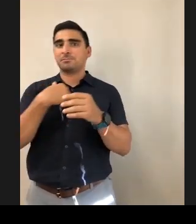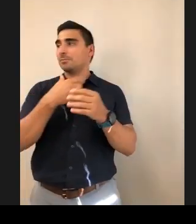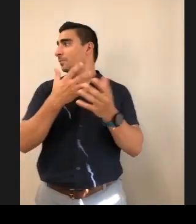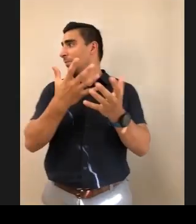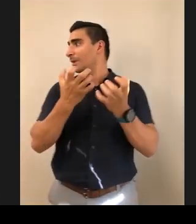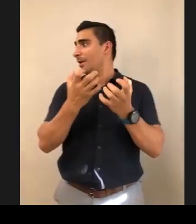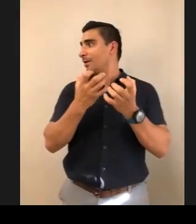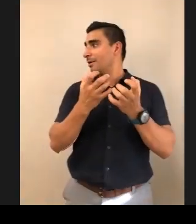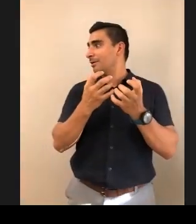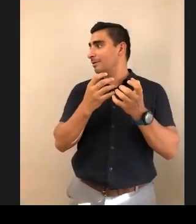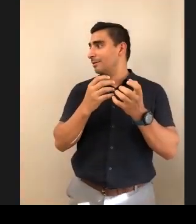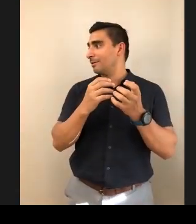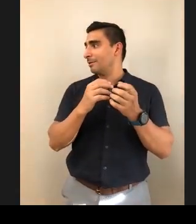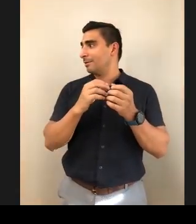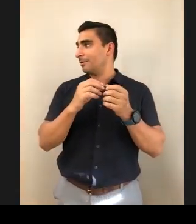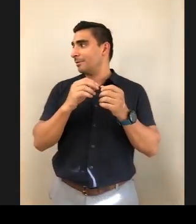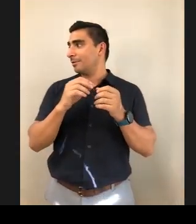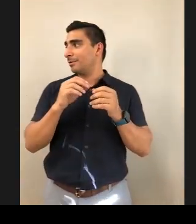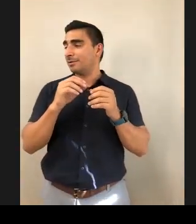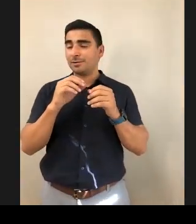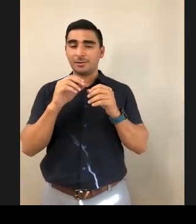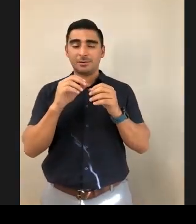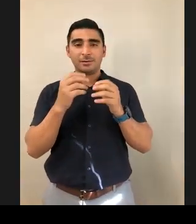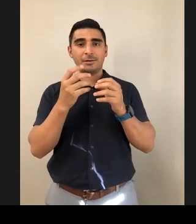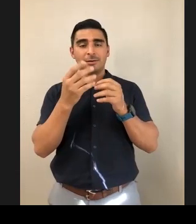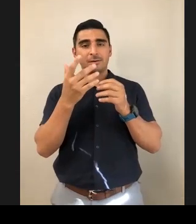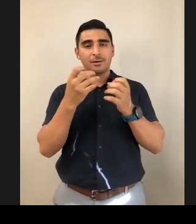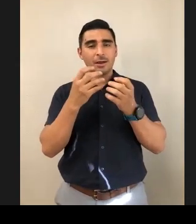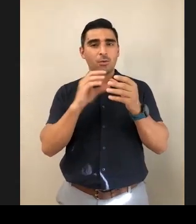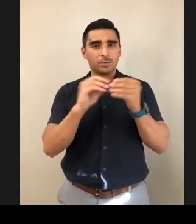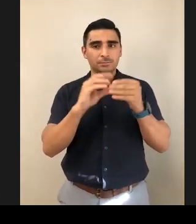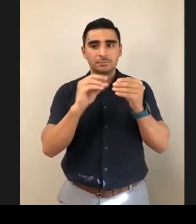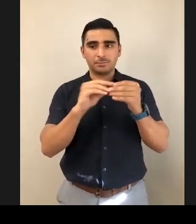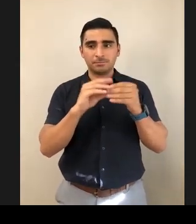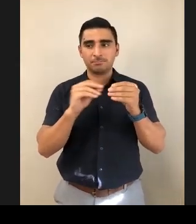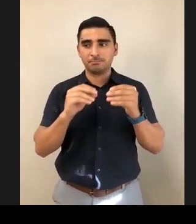Quisiera escuchar de los sindicatos de la policía,